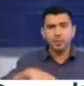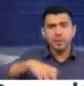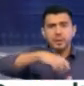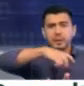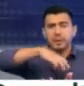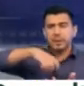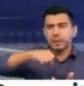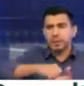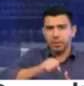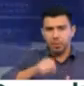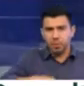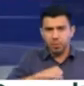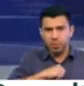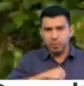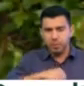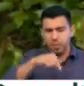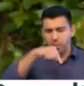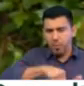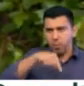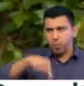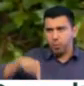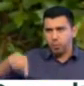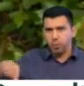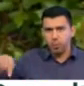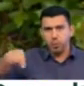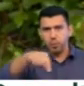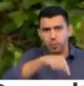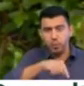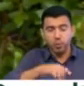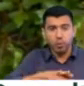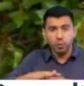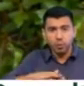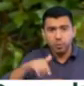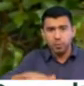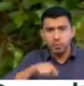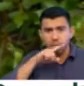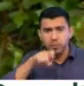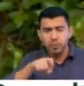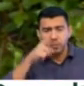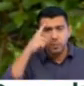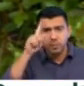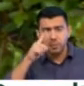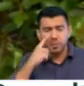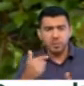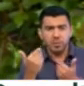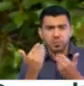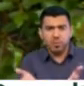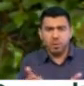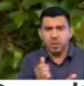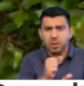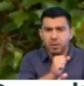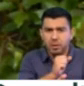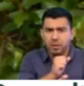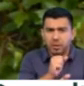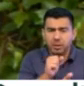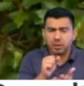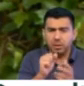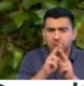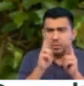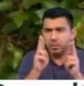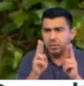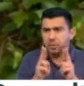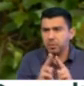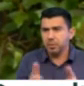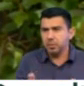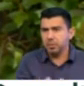Karen, buenas tardes. Esta iniciativa viene luego de la última visita del ministro de las TIC acá a Bucaramanga, luego de que la Secretaría Departamental de las TIC